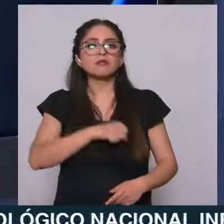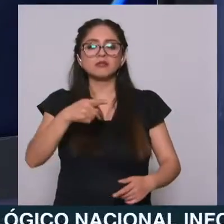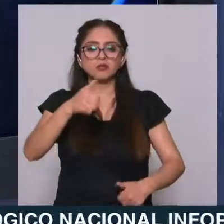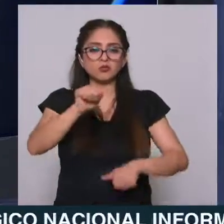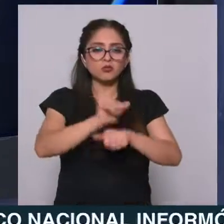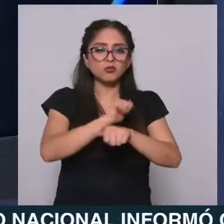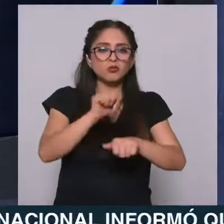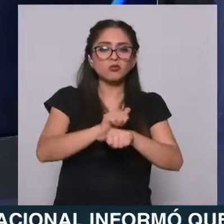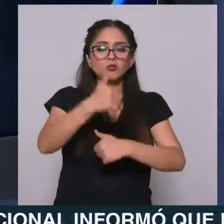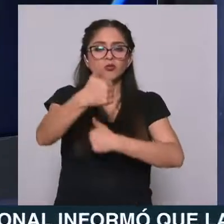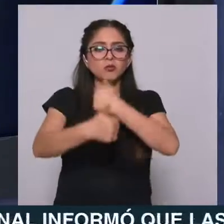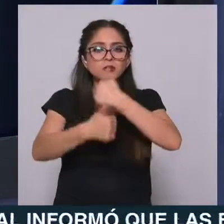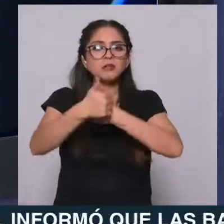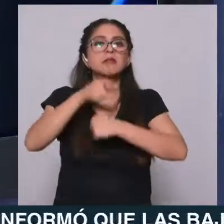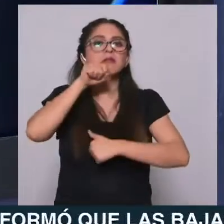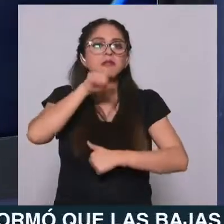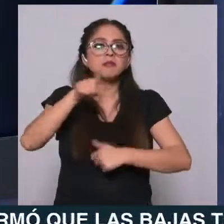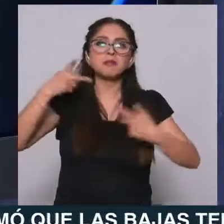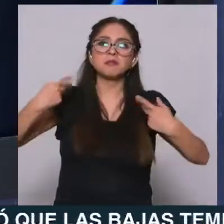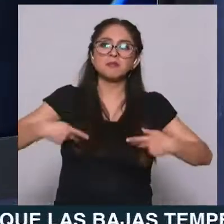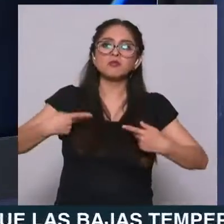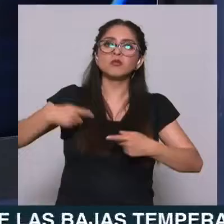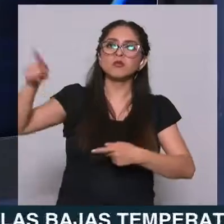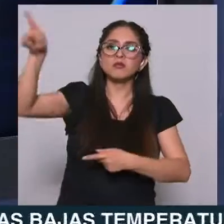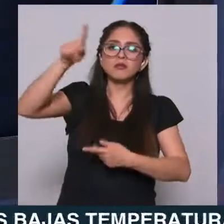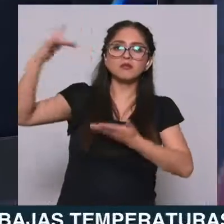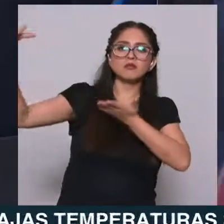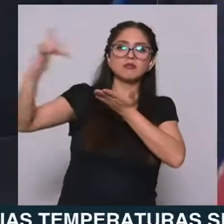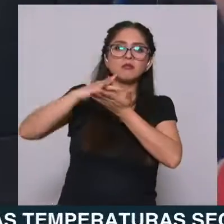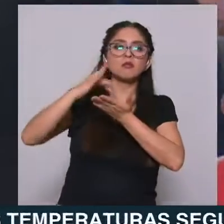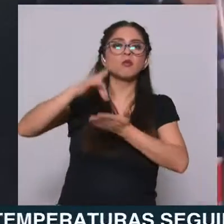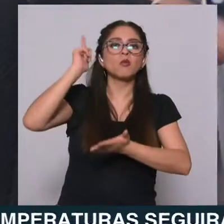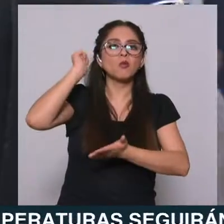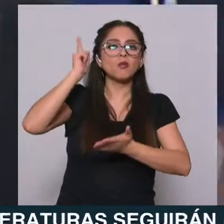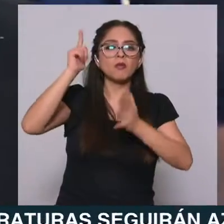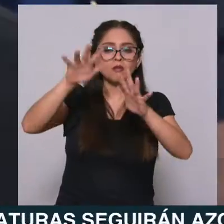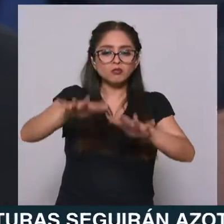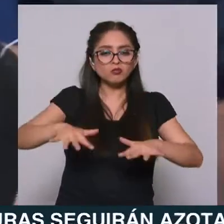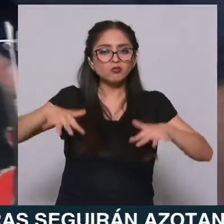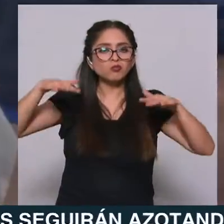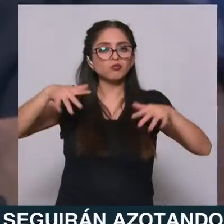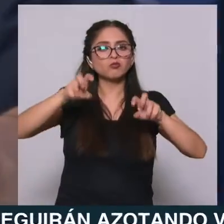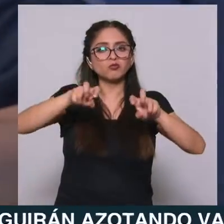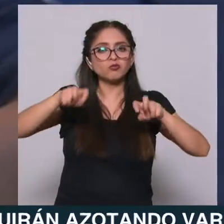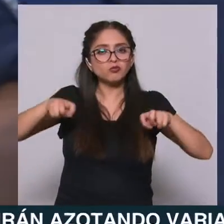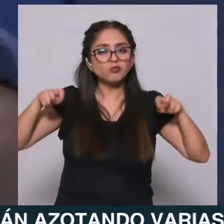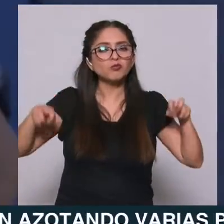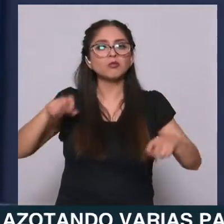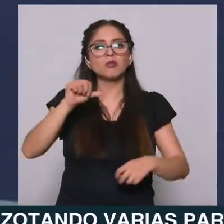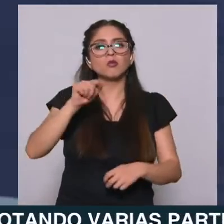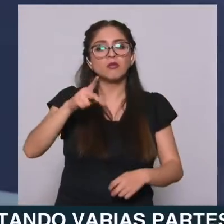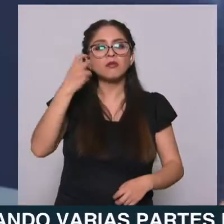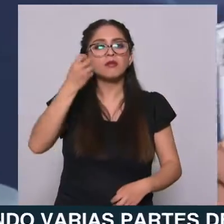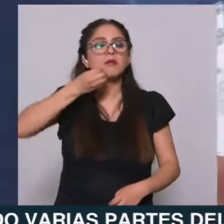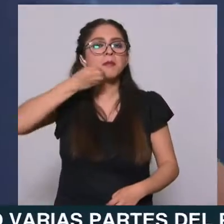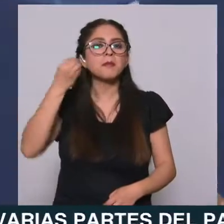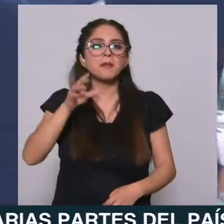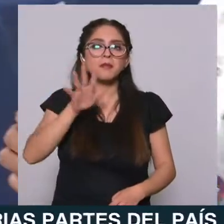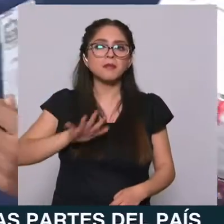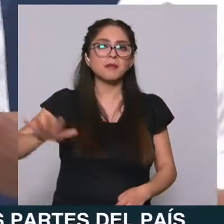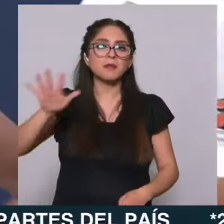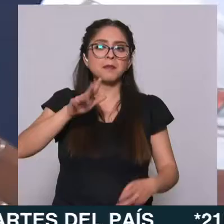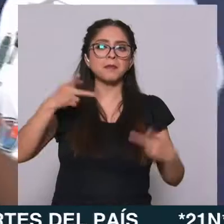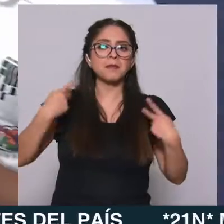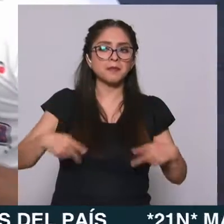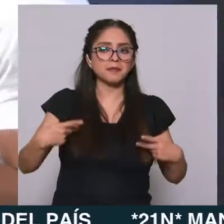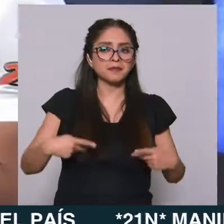ellos a nosotros, el público también a nosotros, ojalá y llenen el autódromo, que es algo padrísimo para nosotros y bueno, ojalá y vaya a